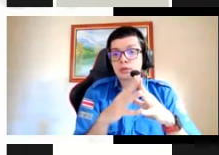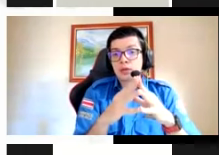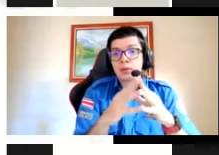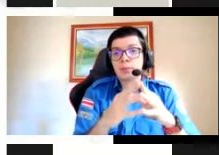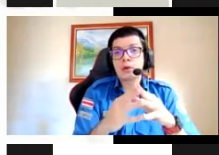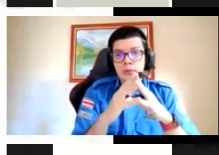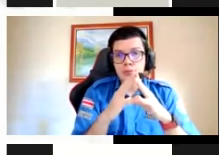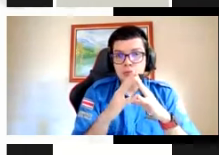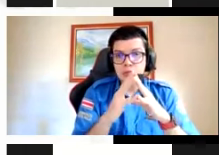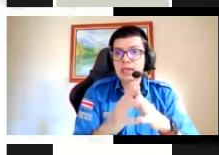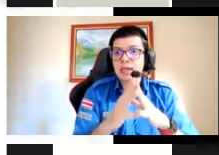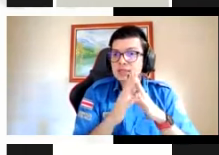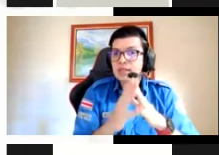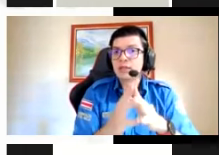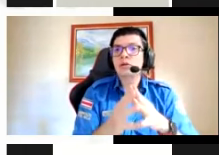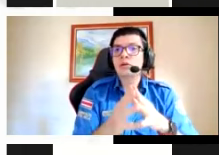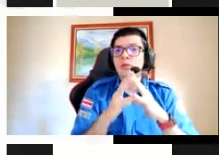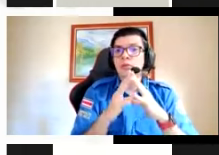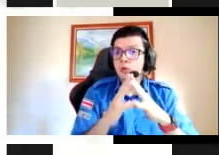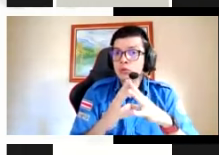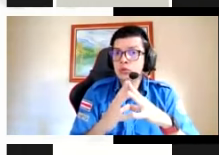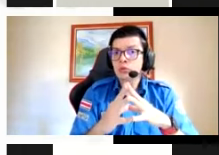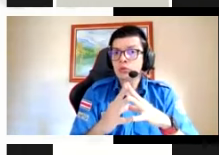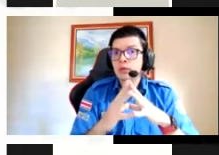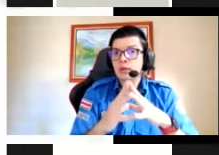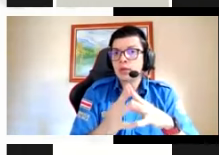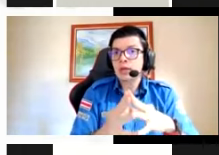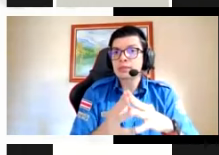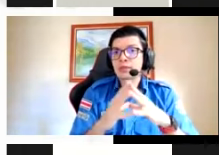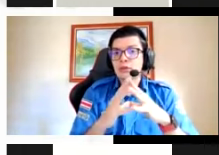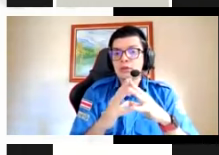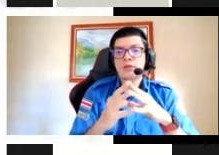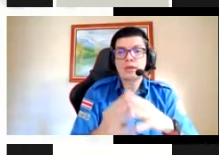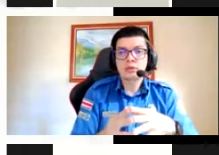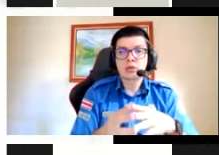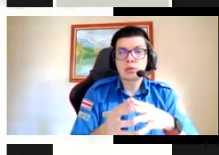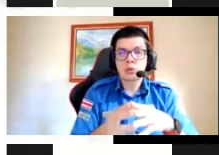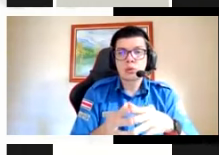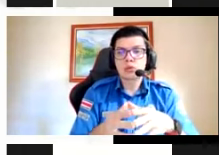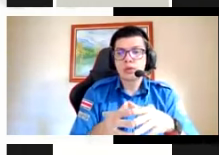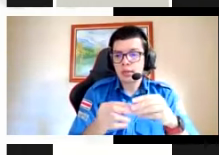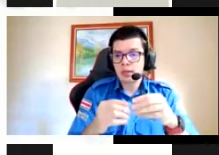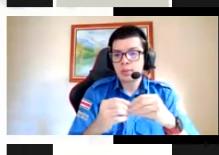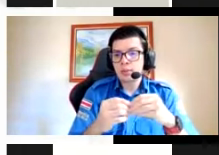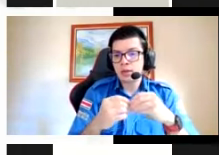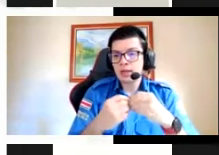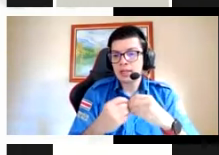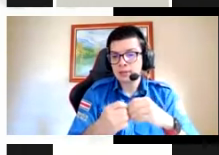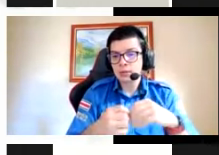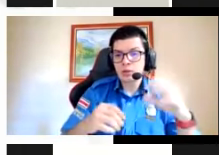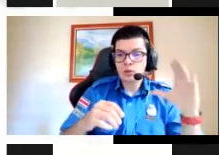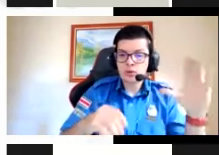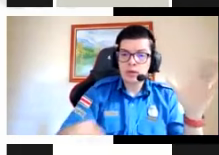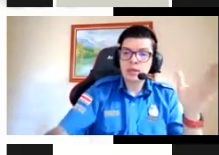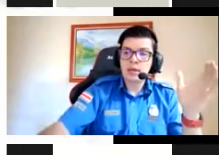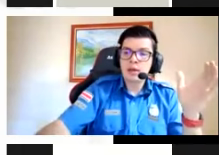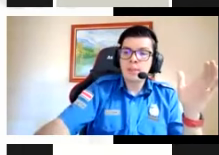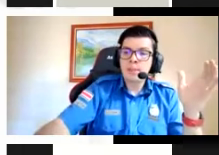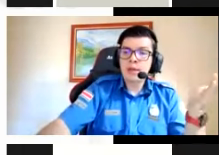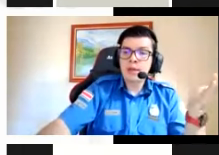casos. Pero sigue siendo mucho los eventos que ocurren por el gas.